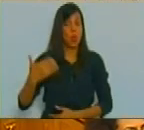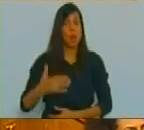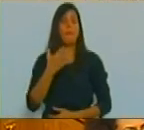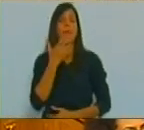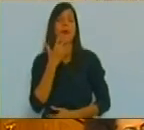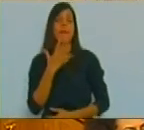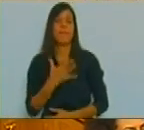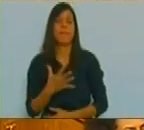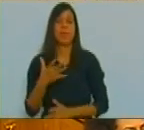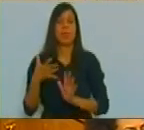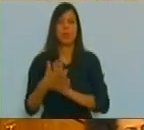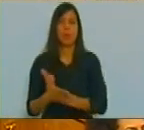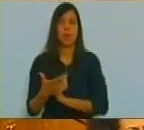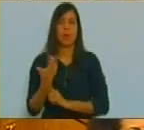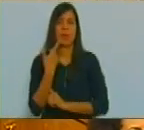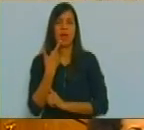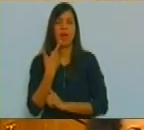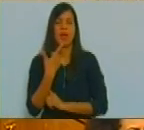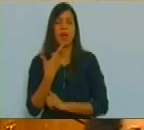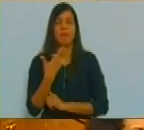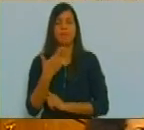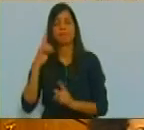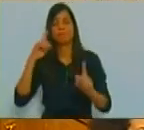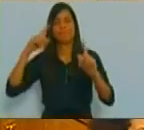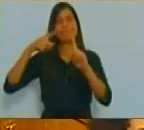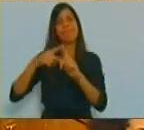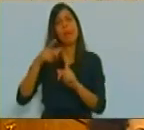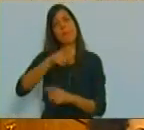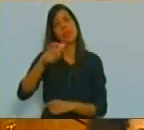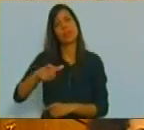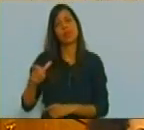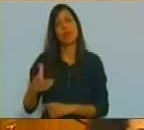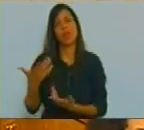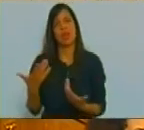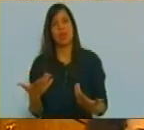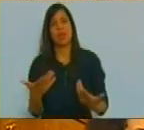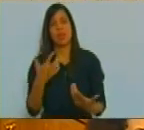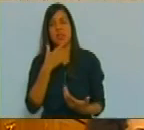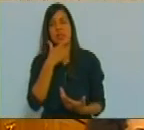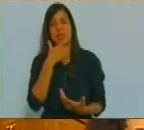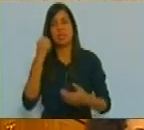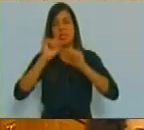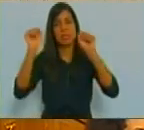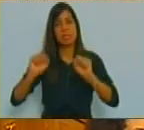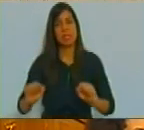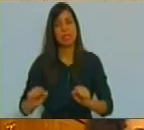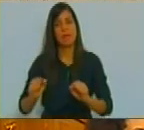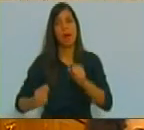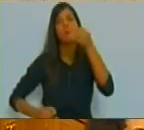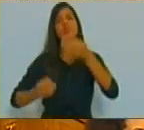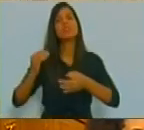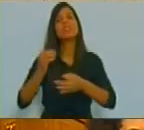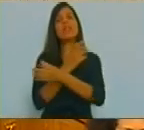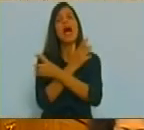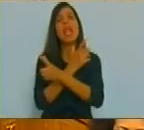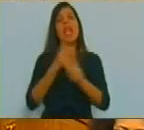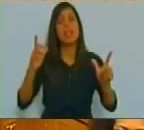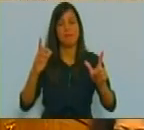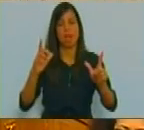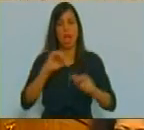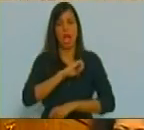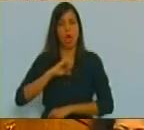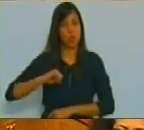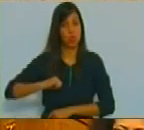garantizar el fácil acceso a la población a un sistema de justicia autónomo simple